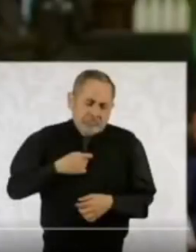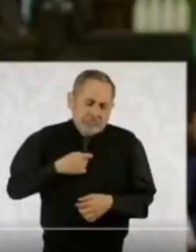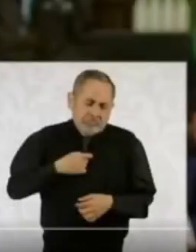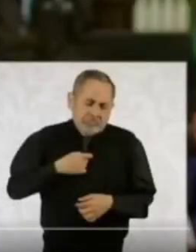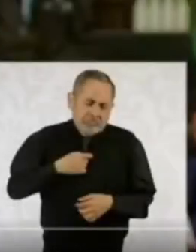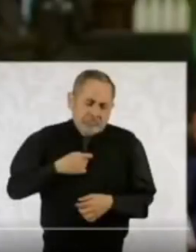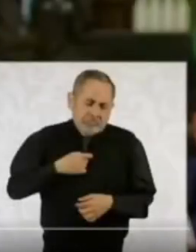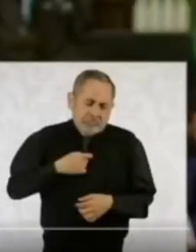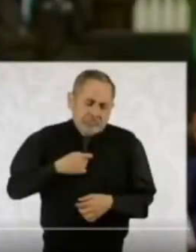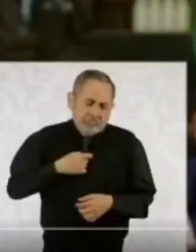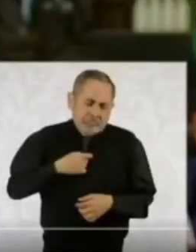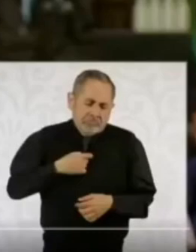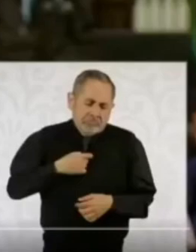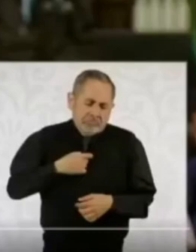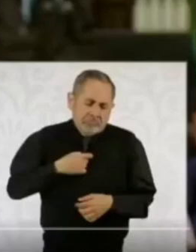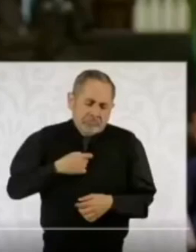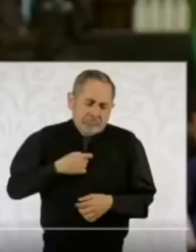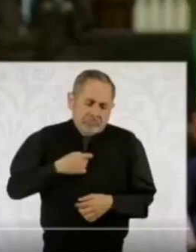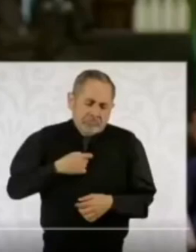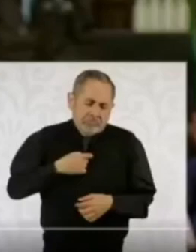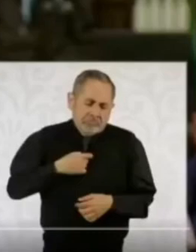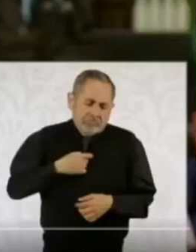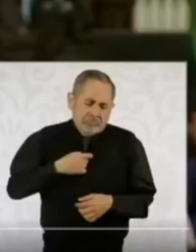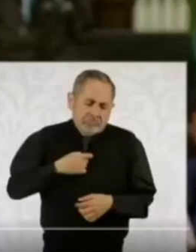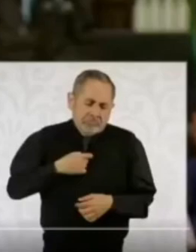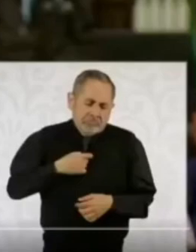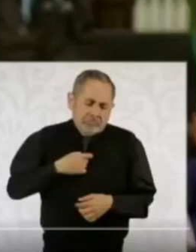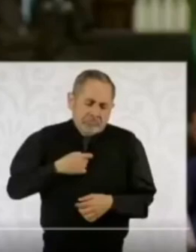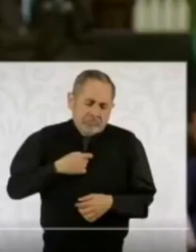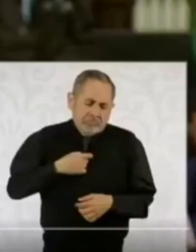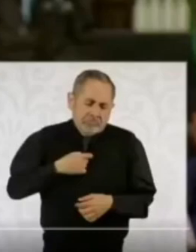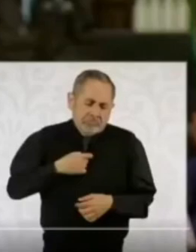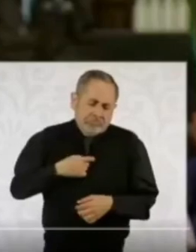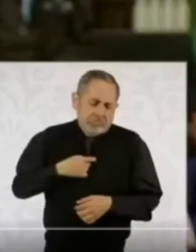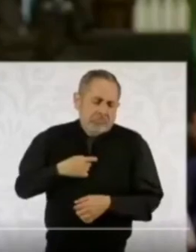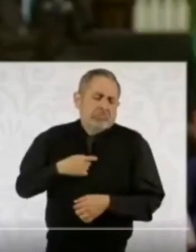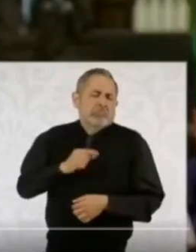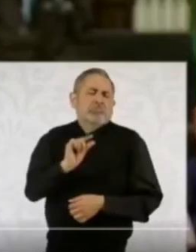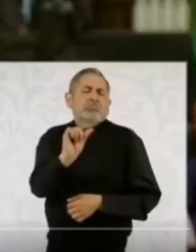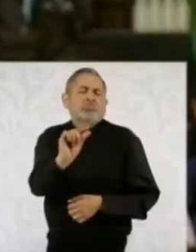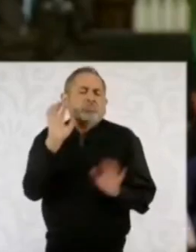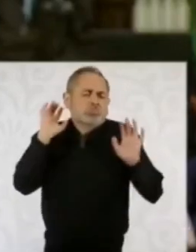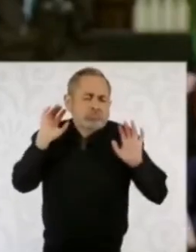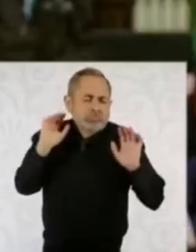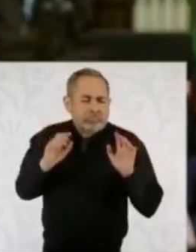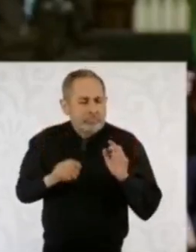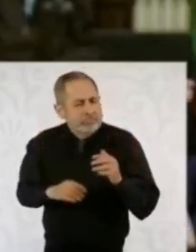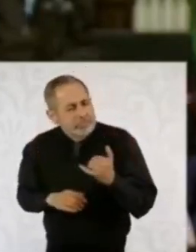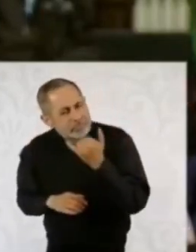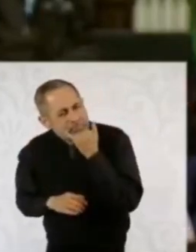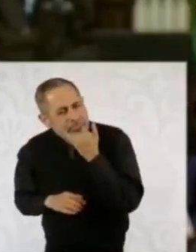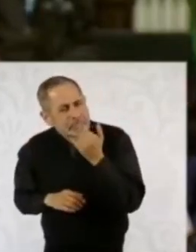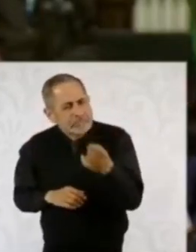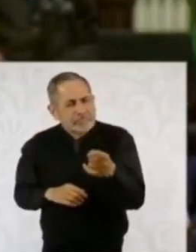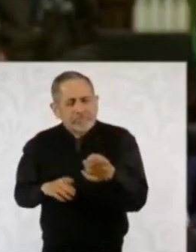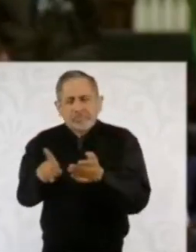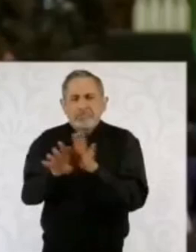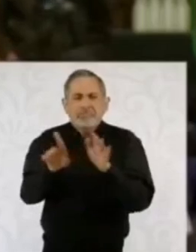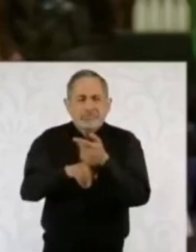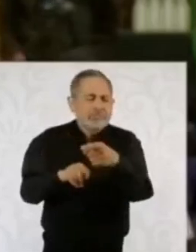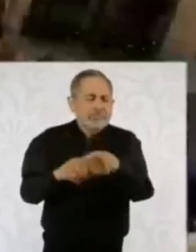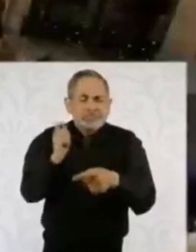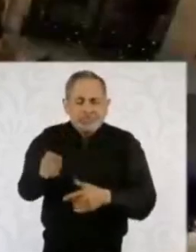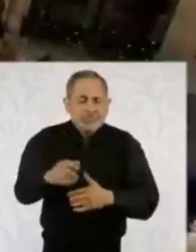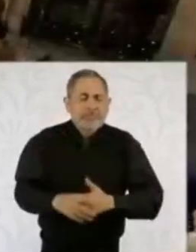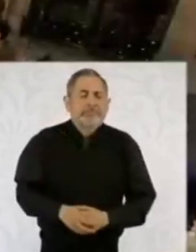Julio Astillero y no tiene desperdicio ni el planteamiento ni la respuesta. ¿Qué hacer con esta clase de legisladores? Pues el